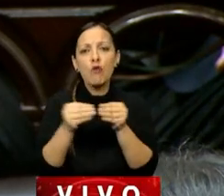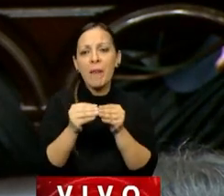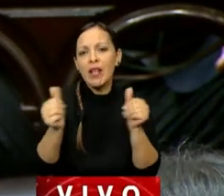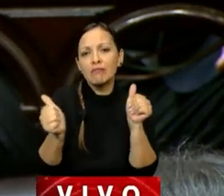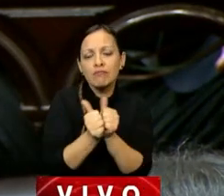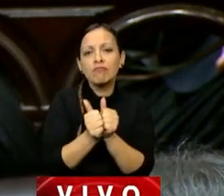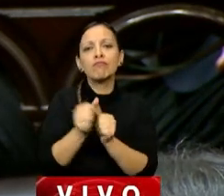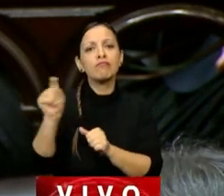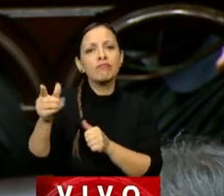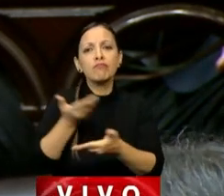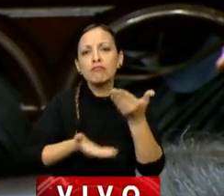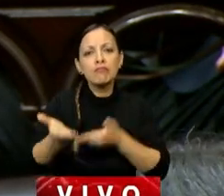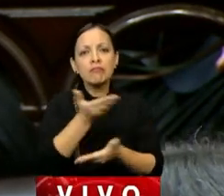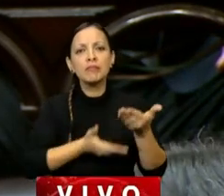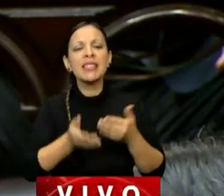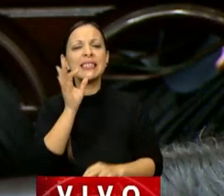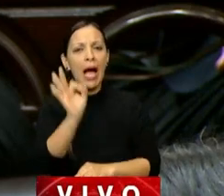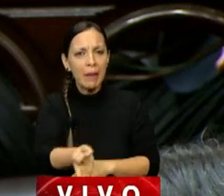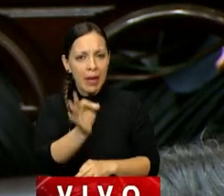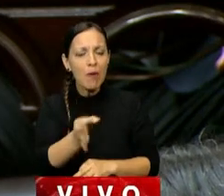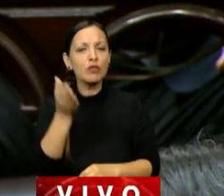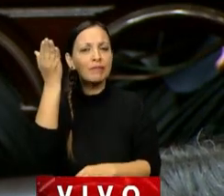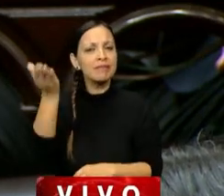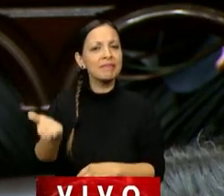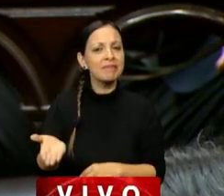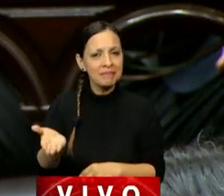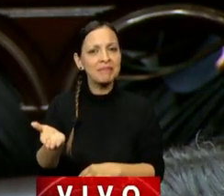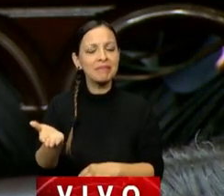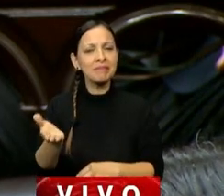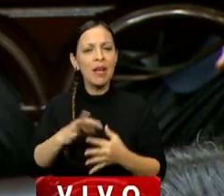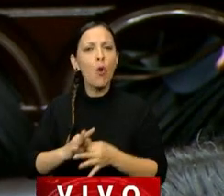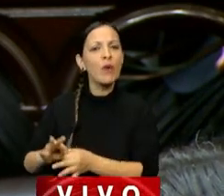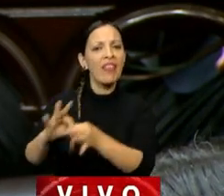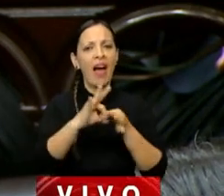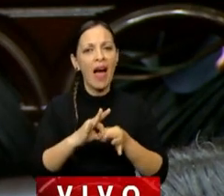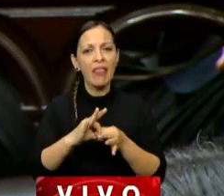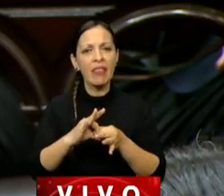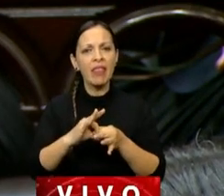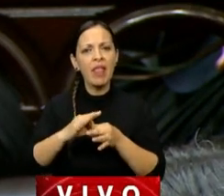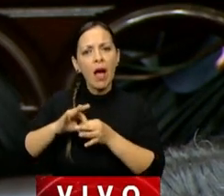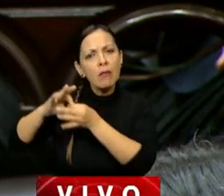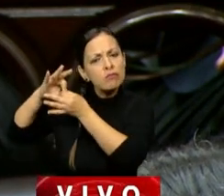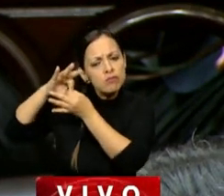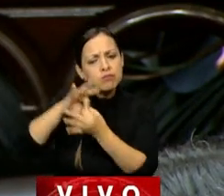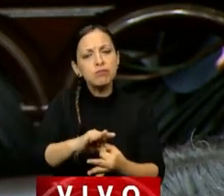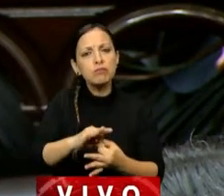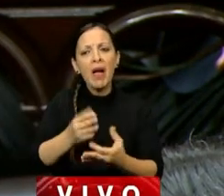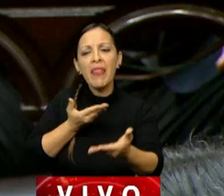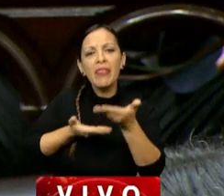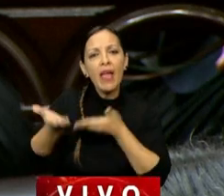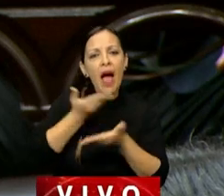políticos parlamentarios, y sabemos que la unidad, la cohesión, el